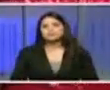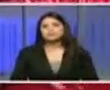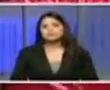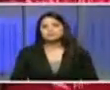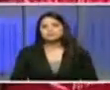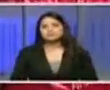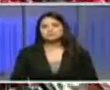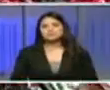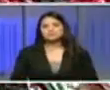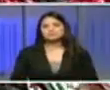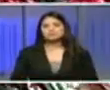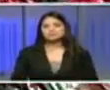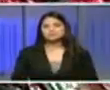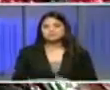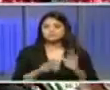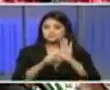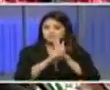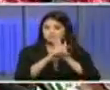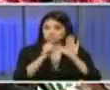de las atribuciones.